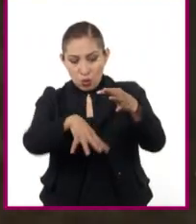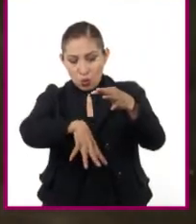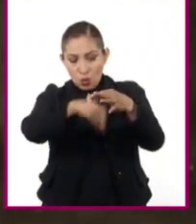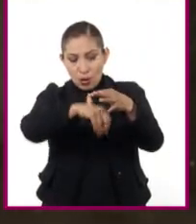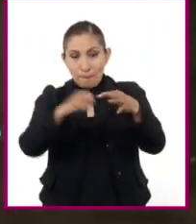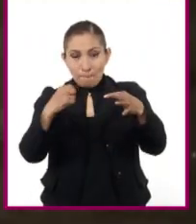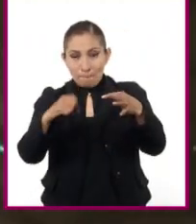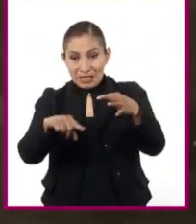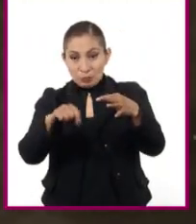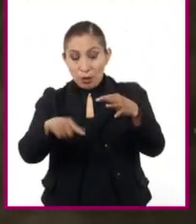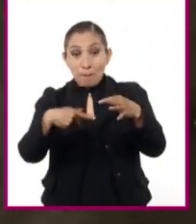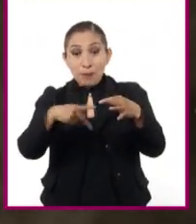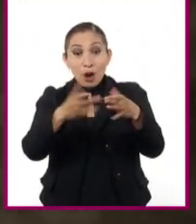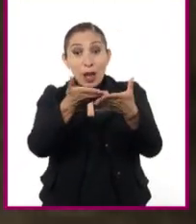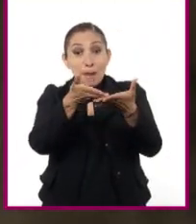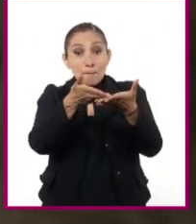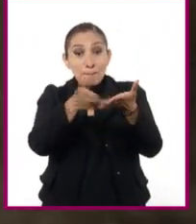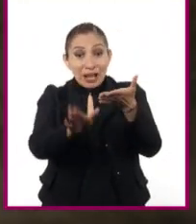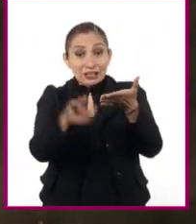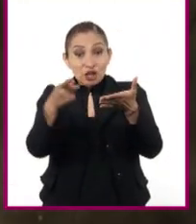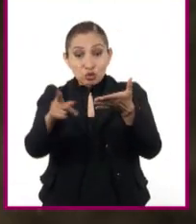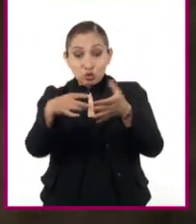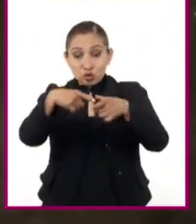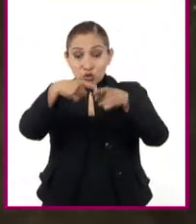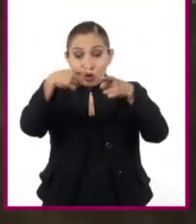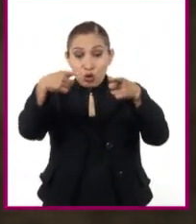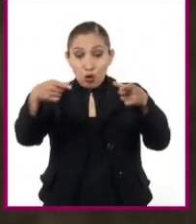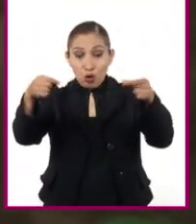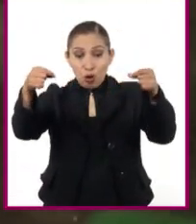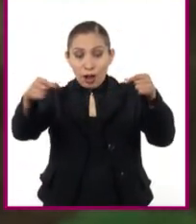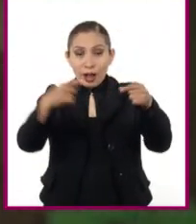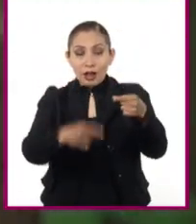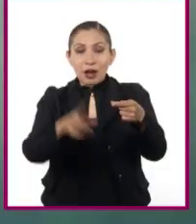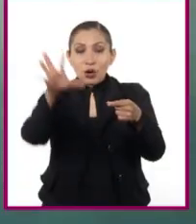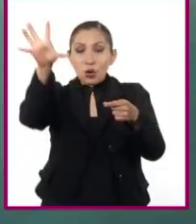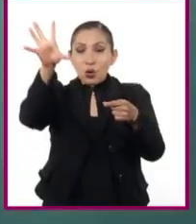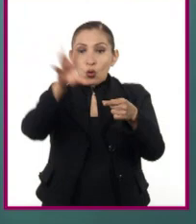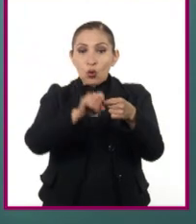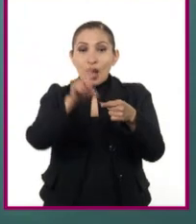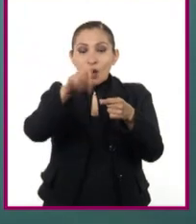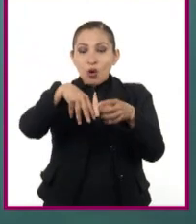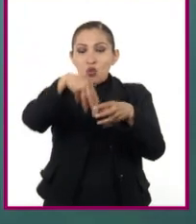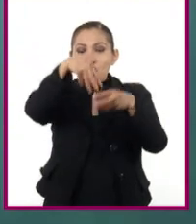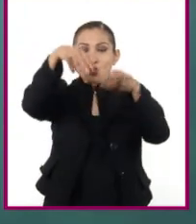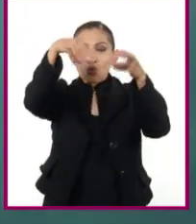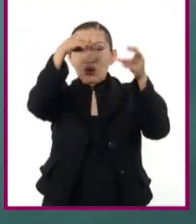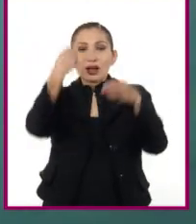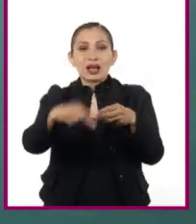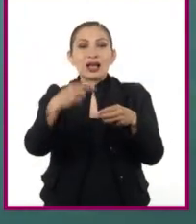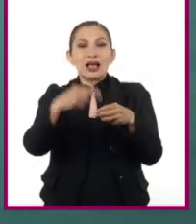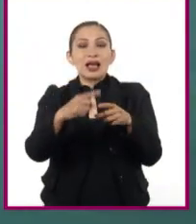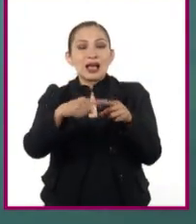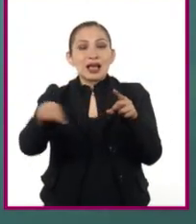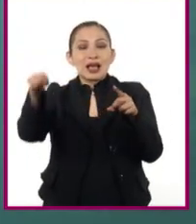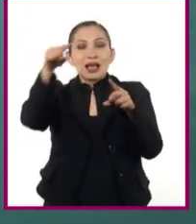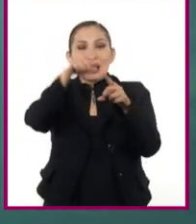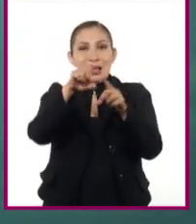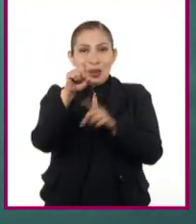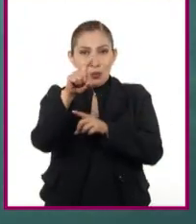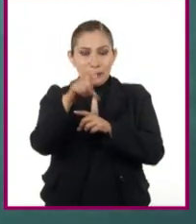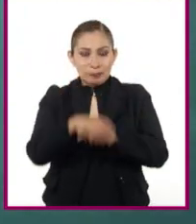para ella misma, pero aparte, por sus hojas, va a evapotranspirar el agua. Eso uh-huh. es lo que se conoce como el ciclo del